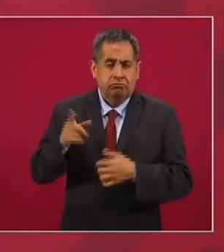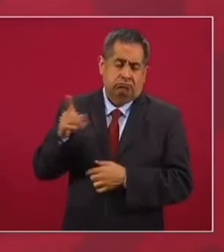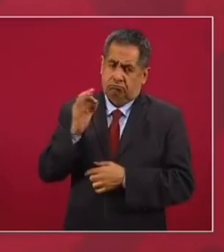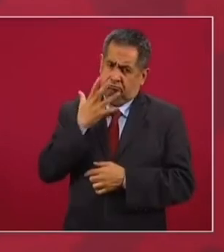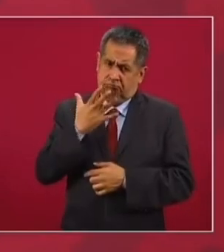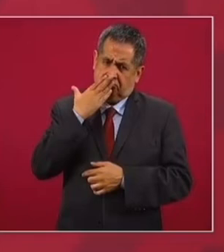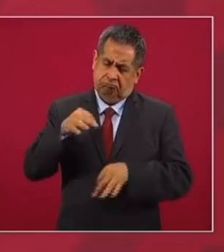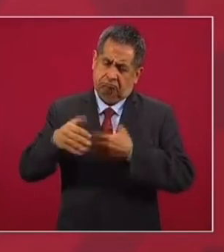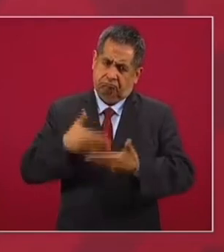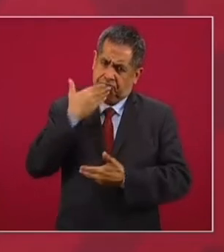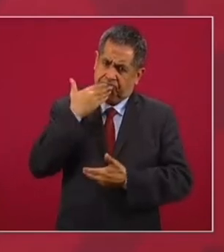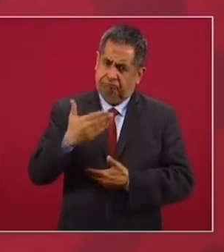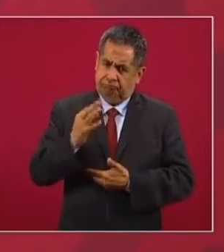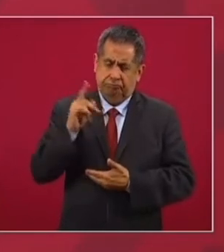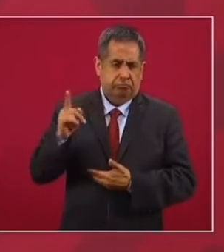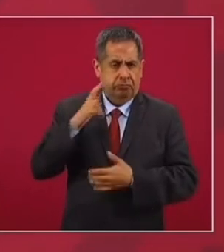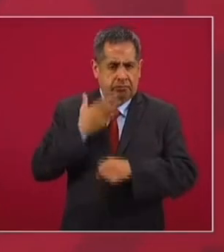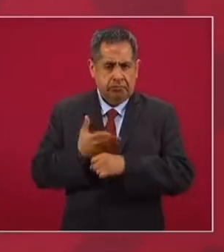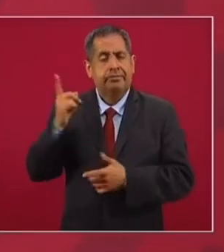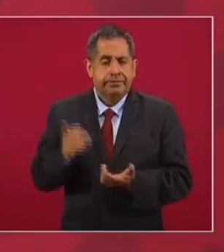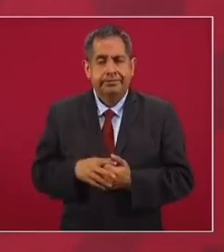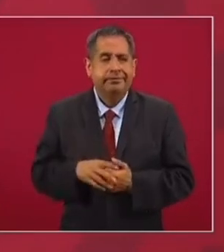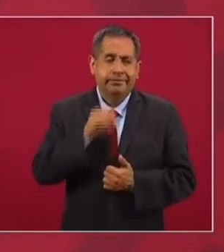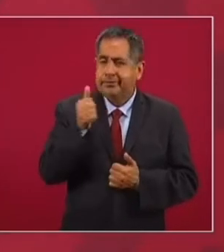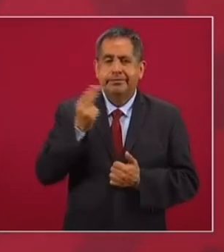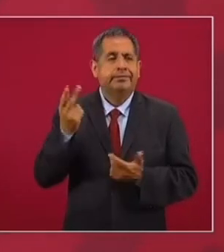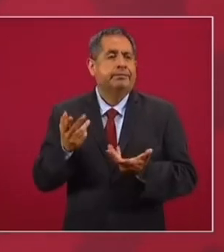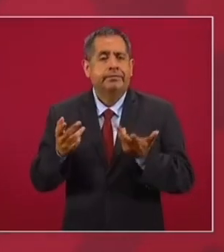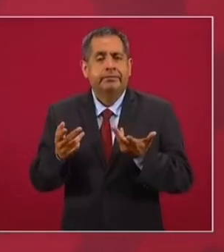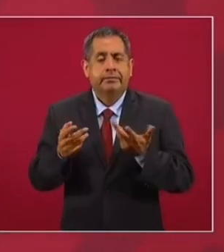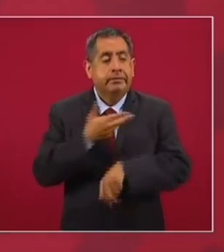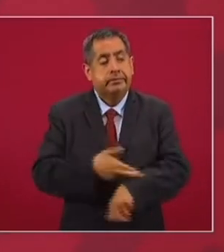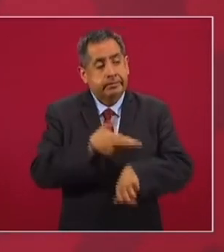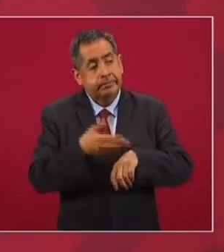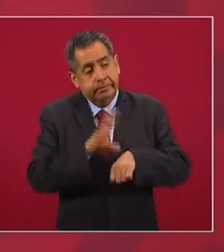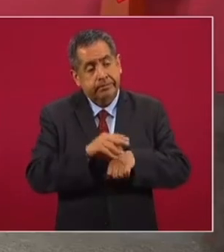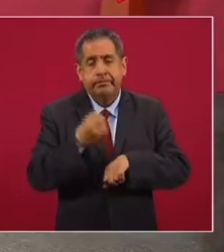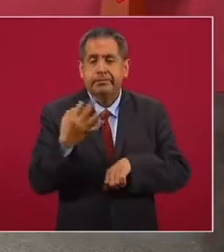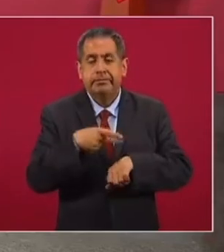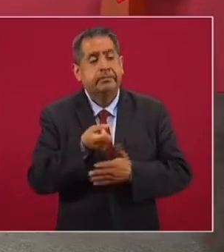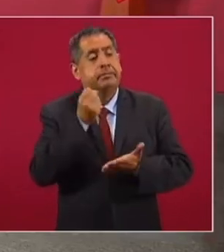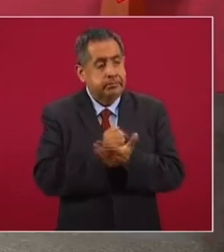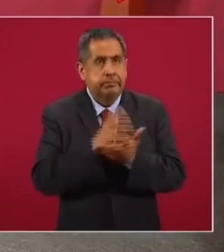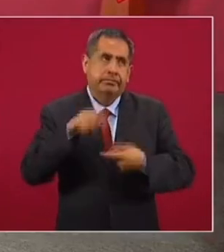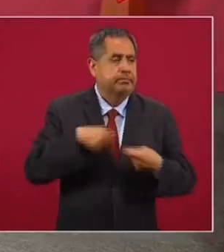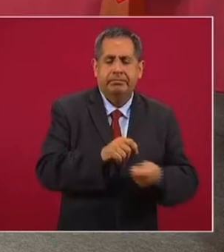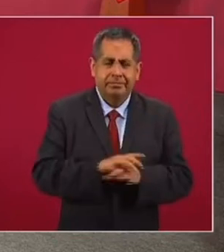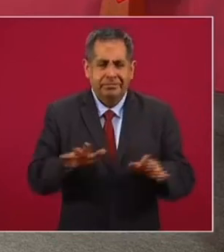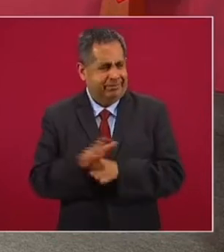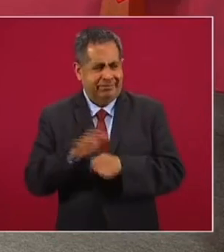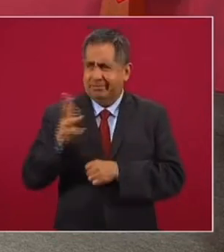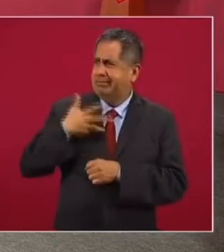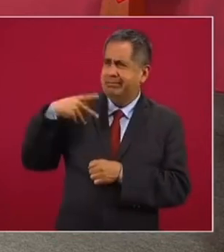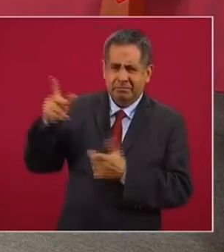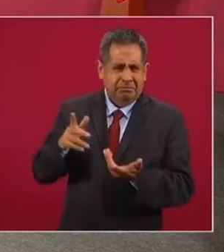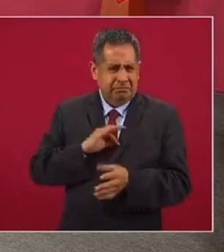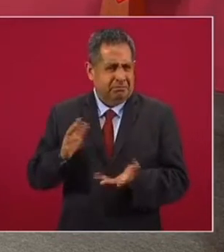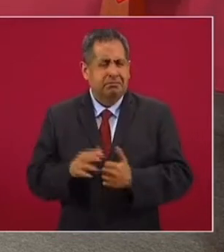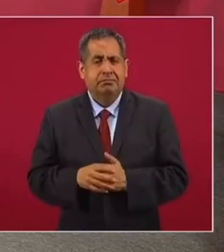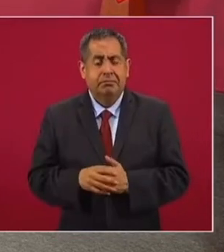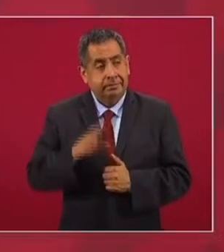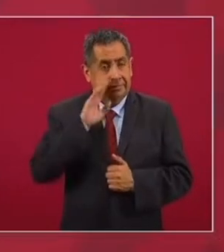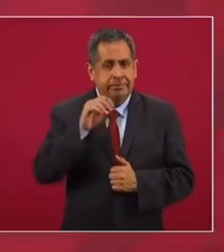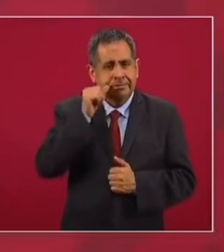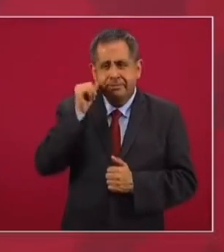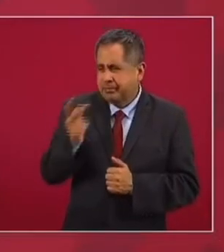serias que no tengan que obtener un nuevo permiso de COFEPRIS. Todavía